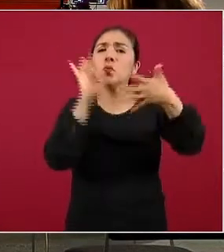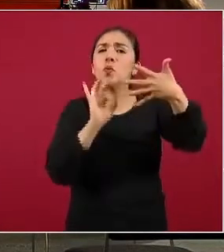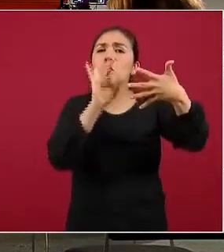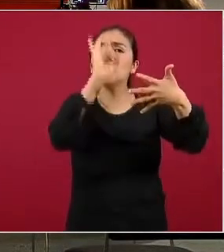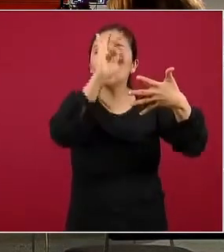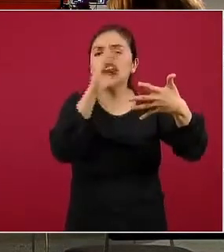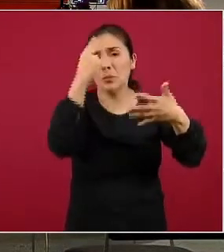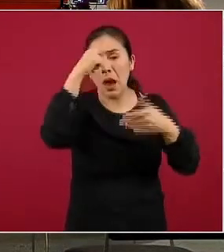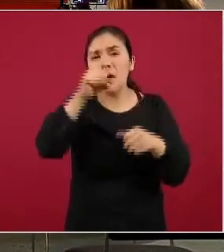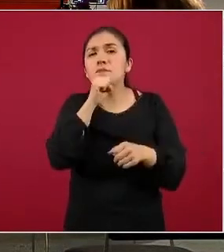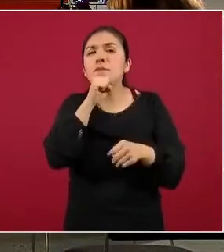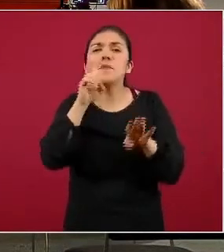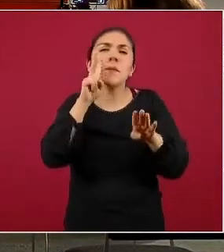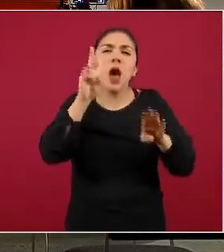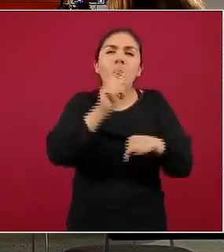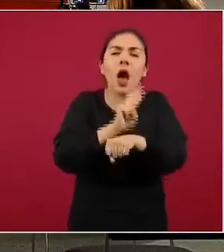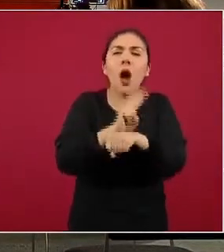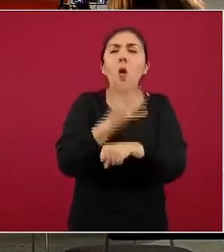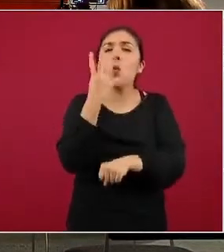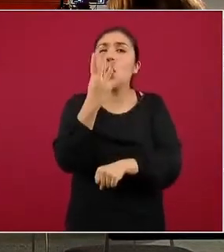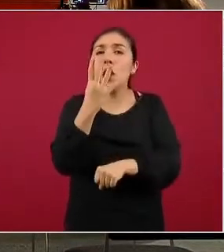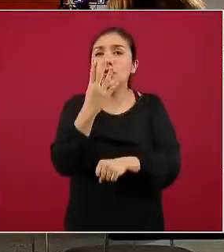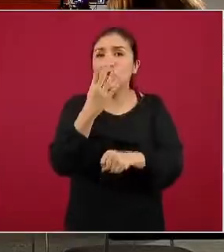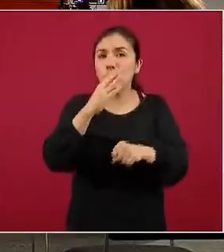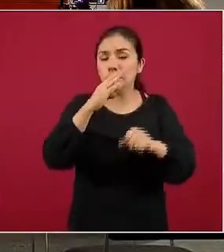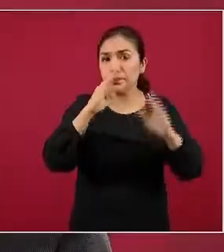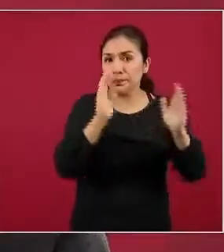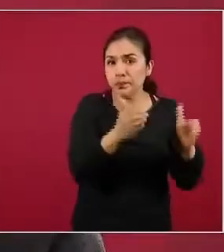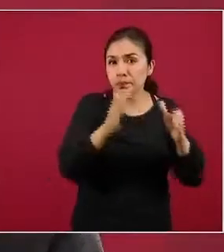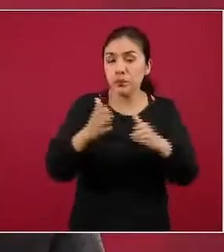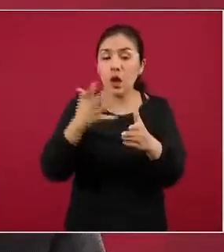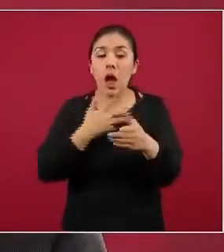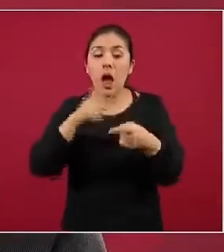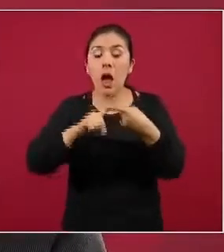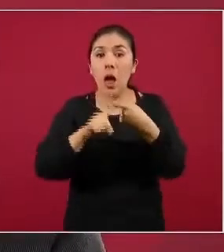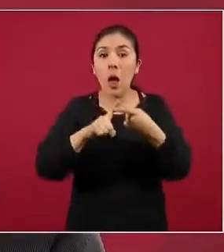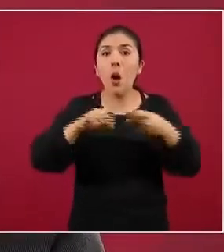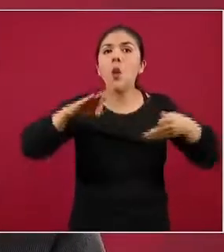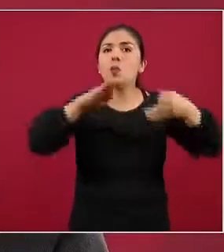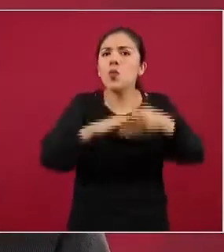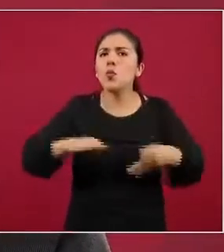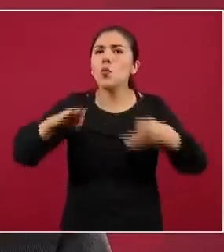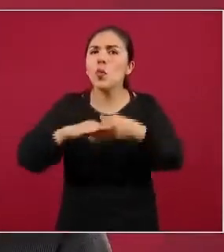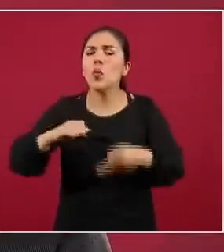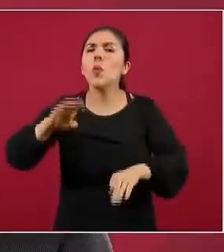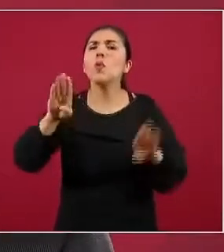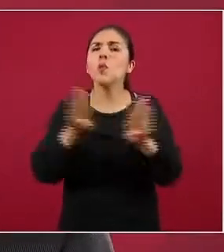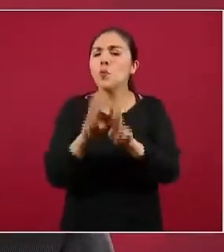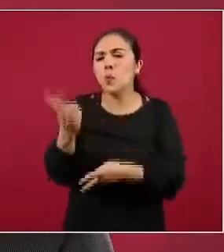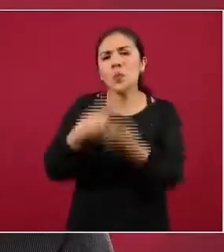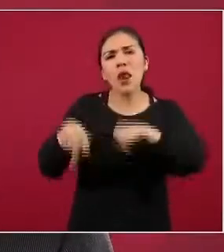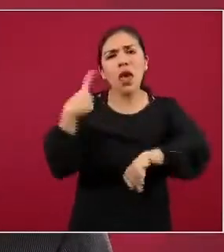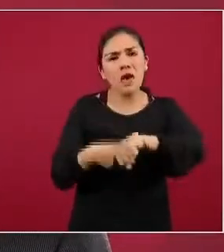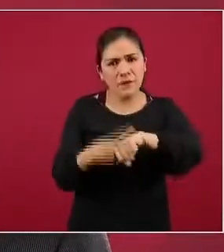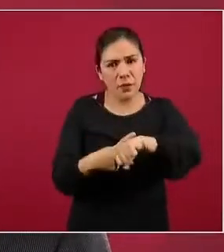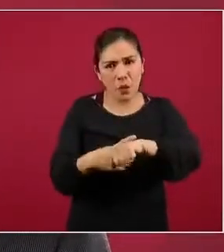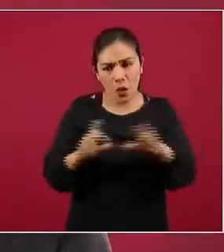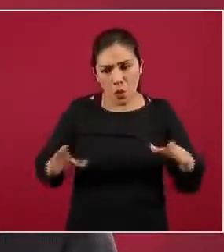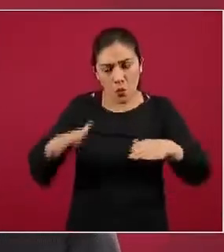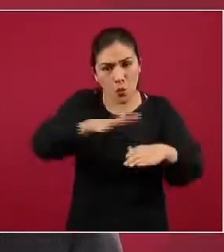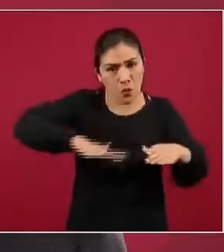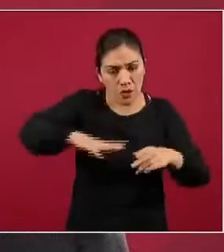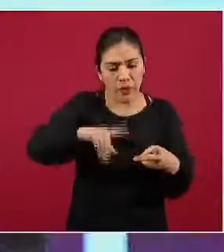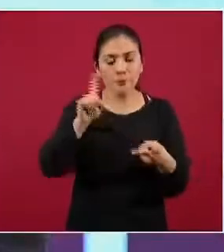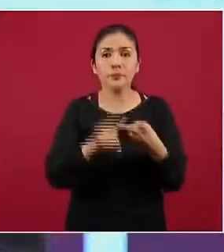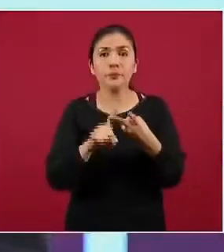miden 4 dimensiones, y esas 4 dimensiones son la ocurrencia de casos en la comunidad, segundo, la ocurrencia de